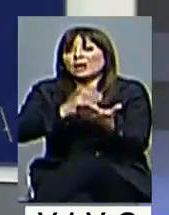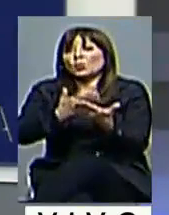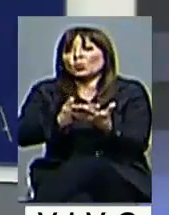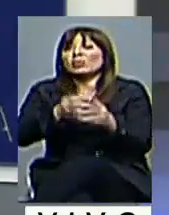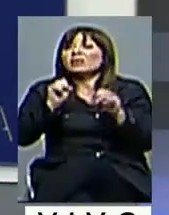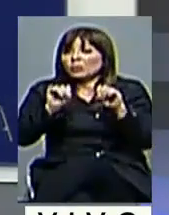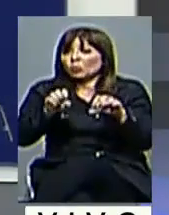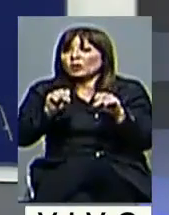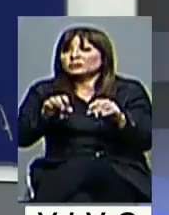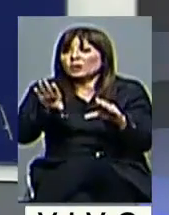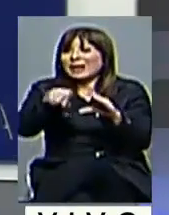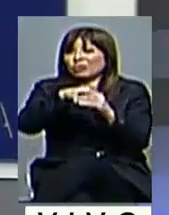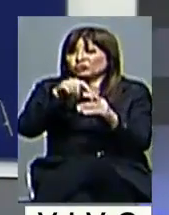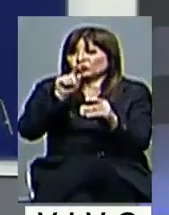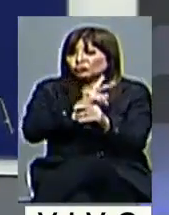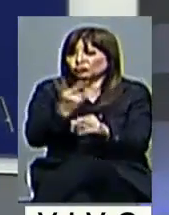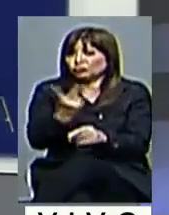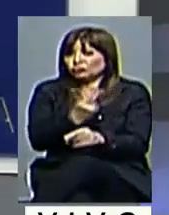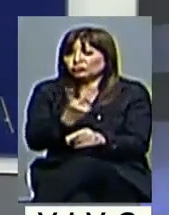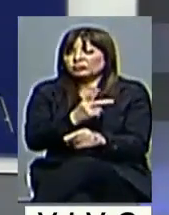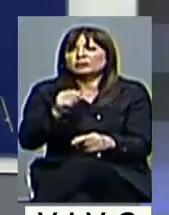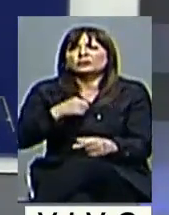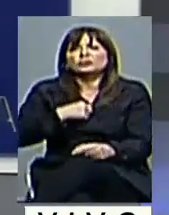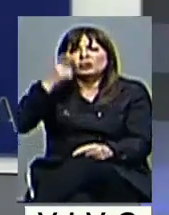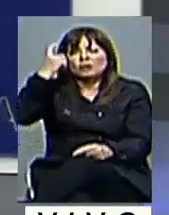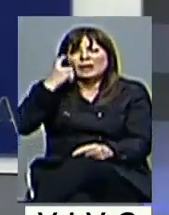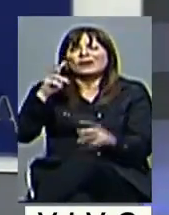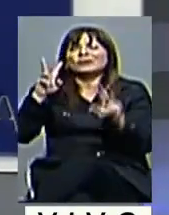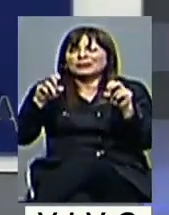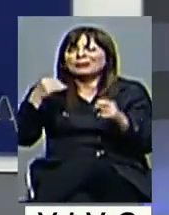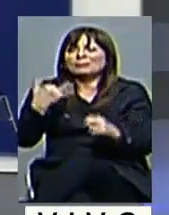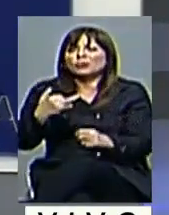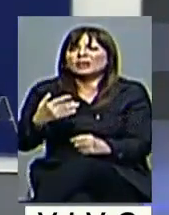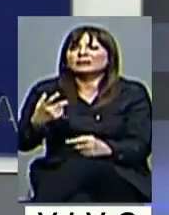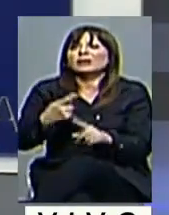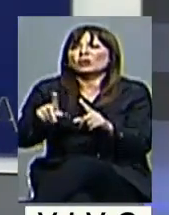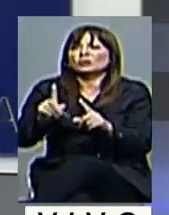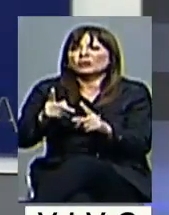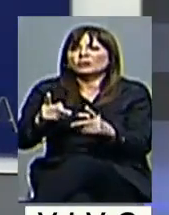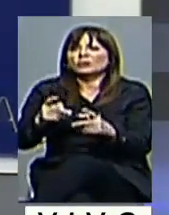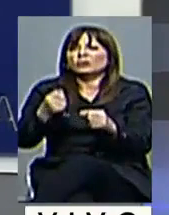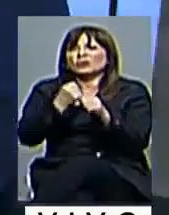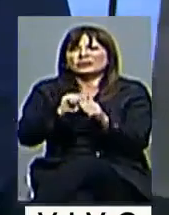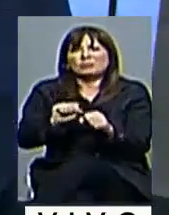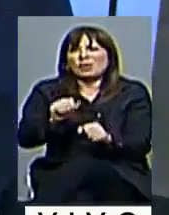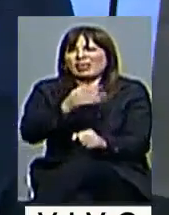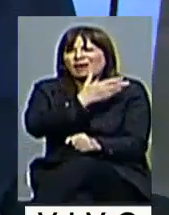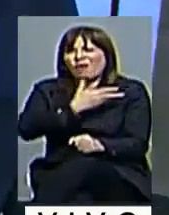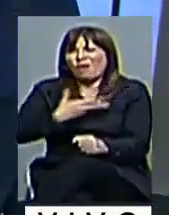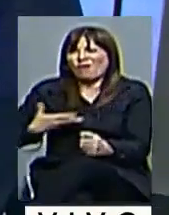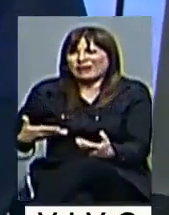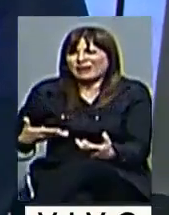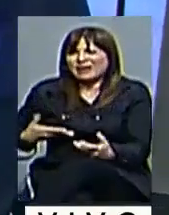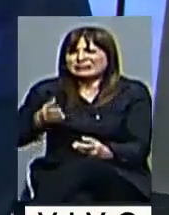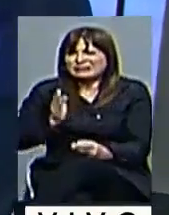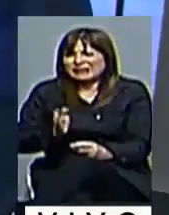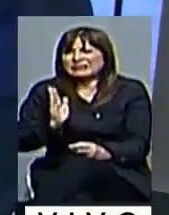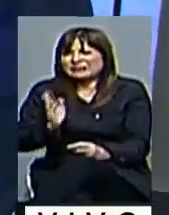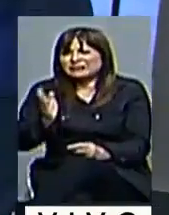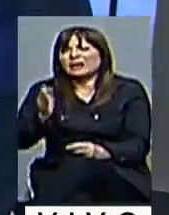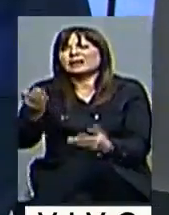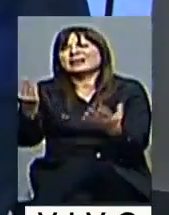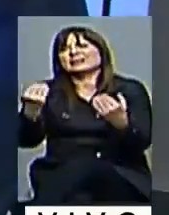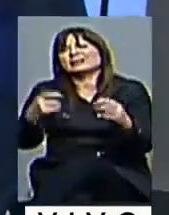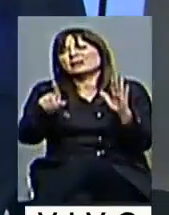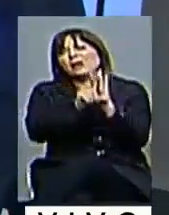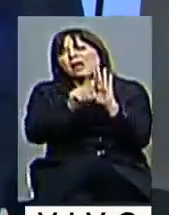también es fundamental y me imagino que ustedes van a concordar y que este es un tema tan importante que no se puede seguir gobernando con glosa. O sea, que se necesita una ley, que se